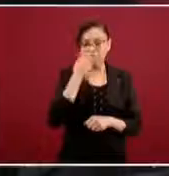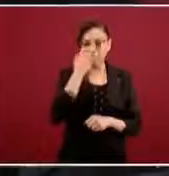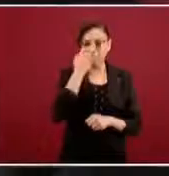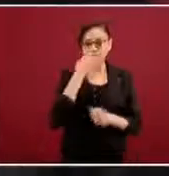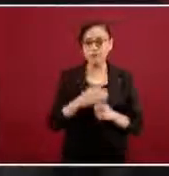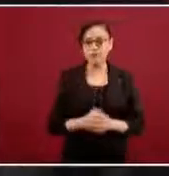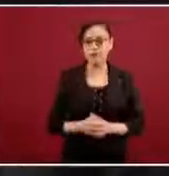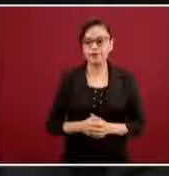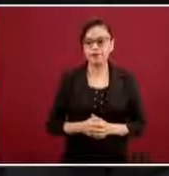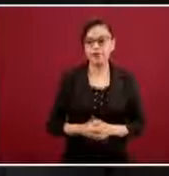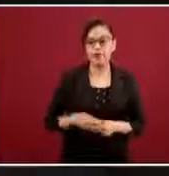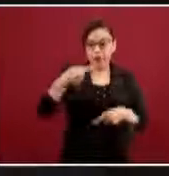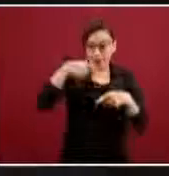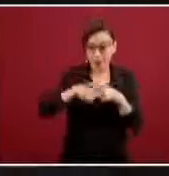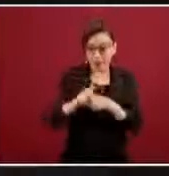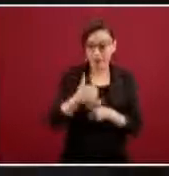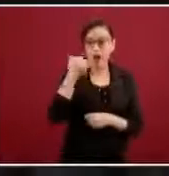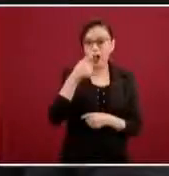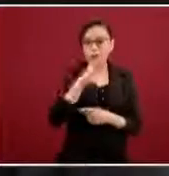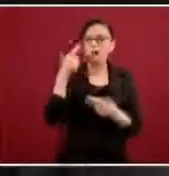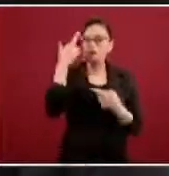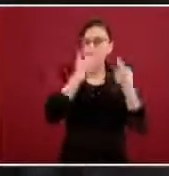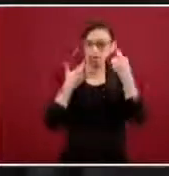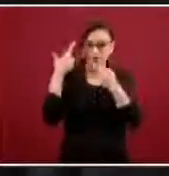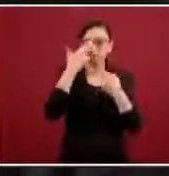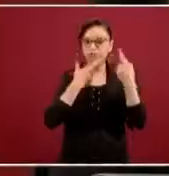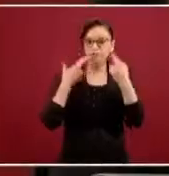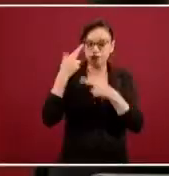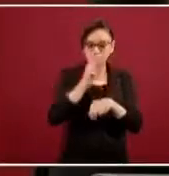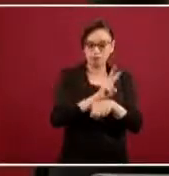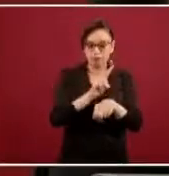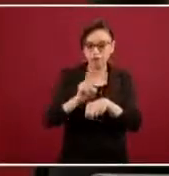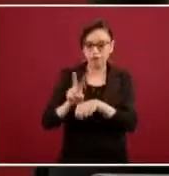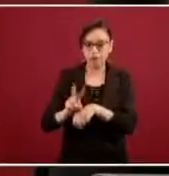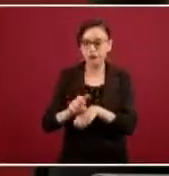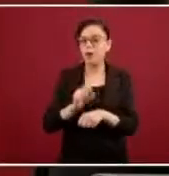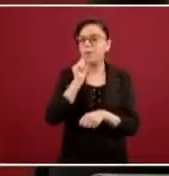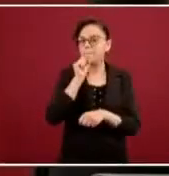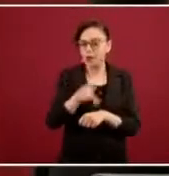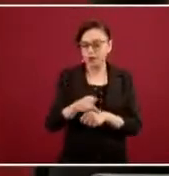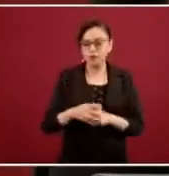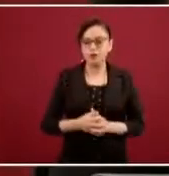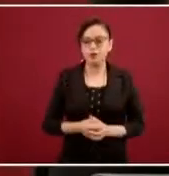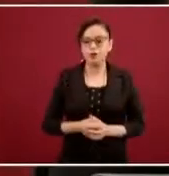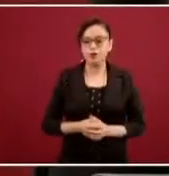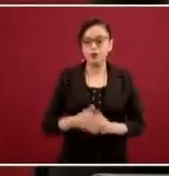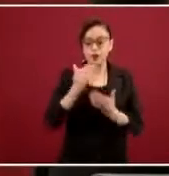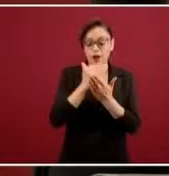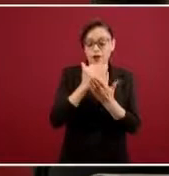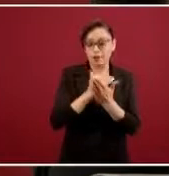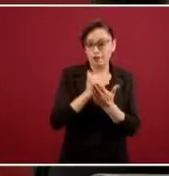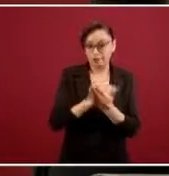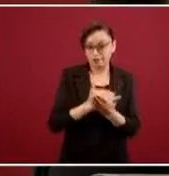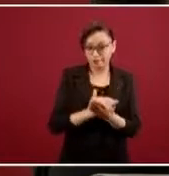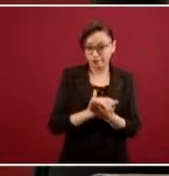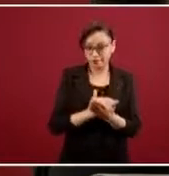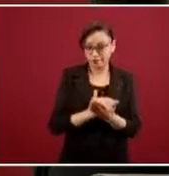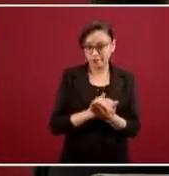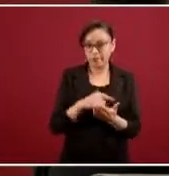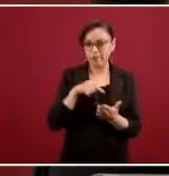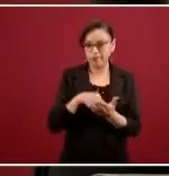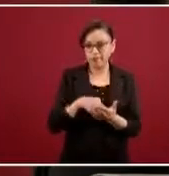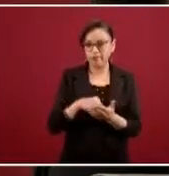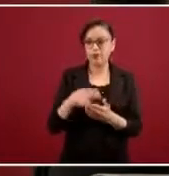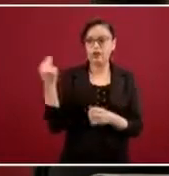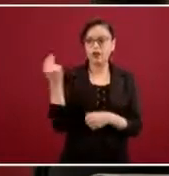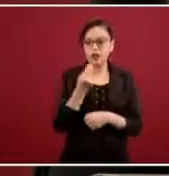reevaluación. En conclusión, la guía será utilizada cuando se tengan los recursos terapéuticos sobrepasados,